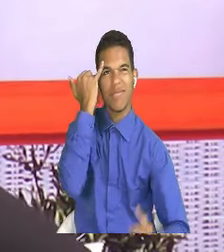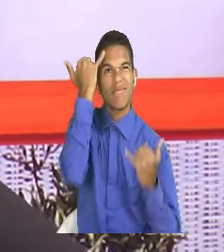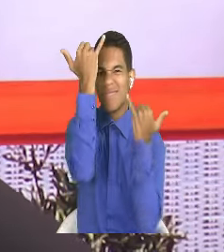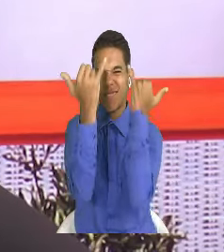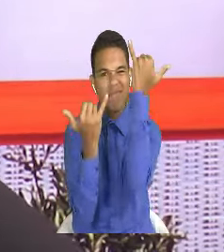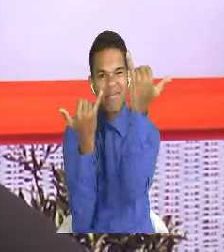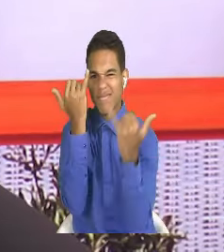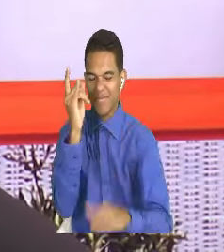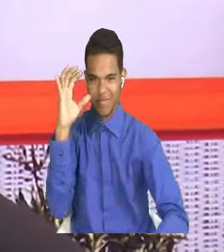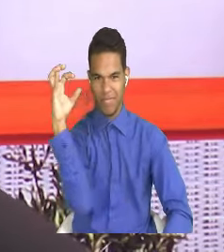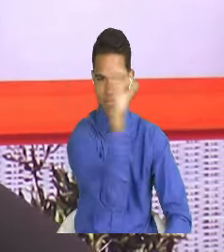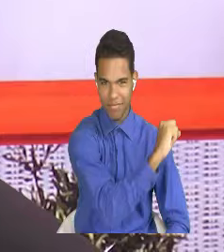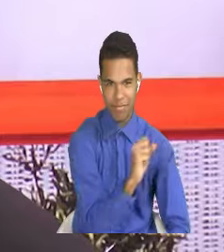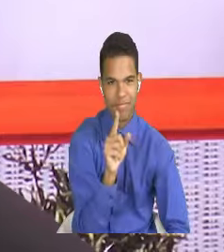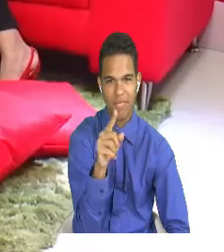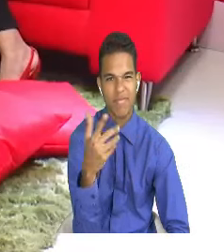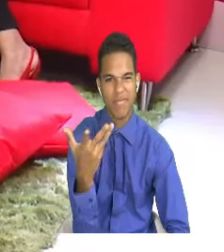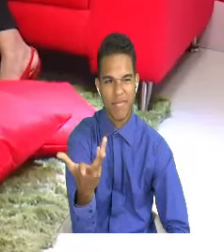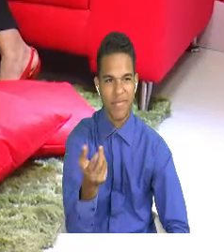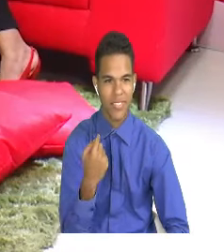No sude, tranquilo.